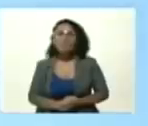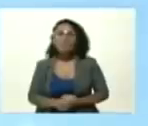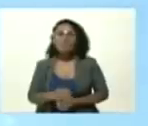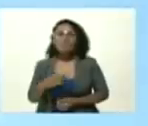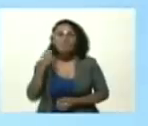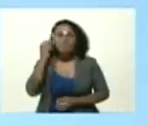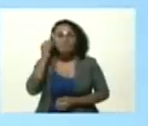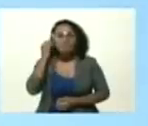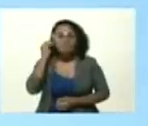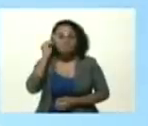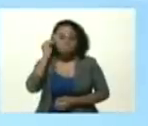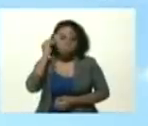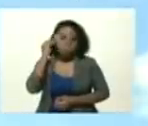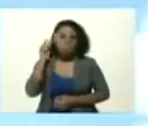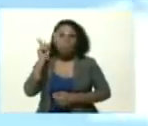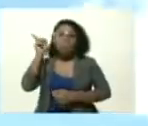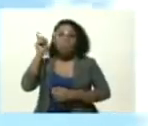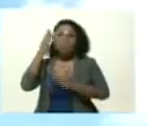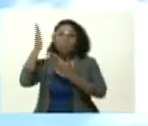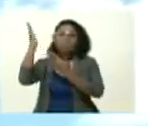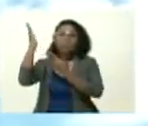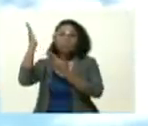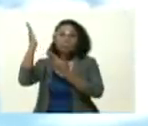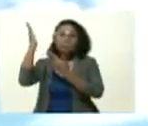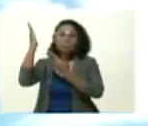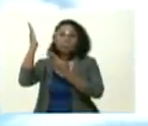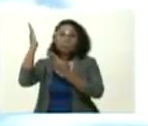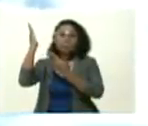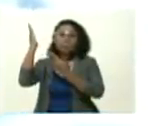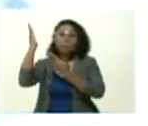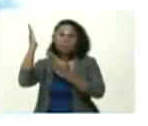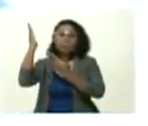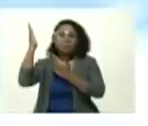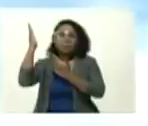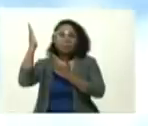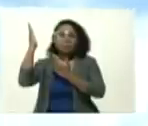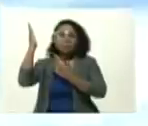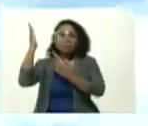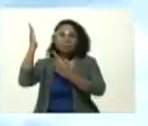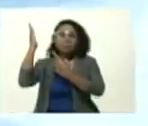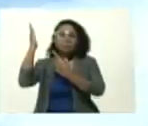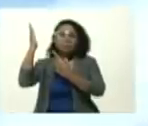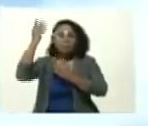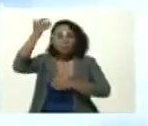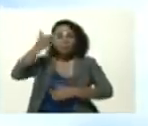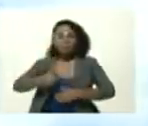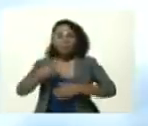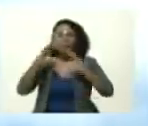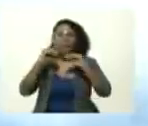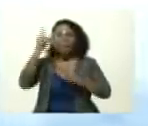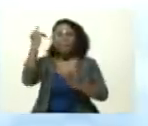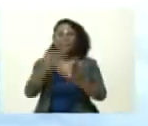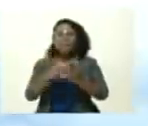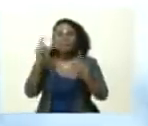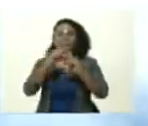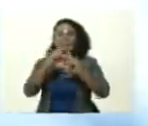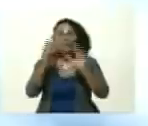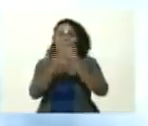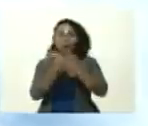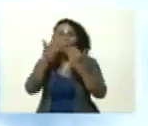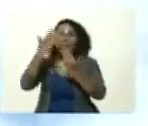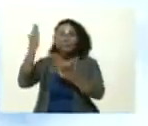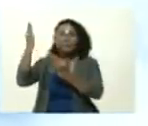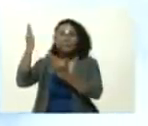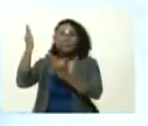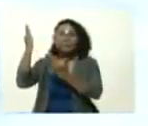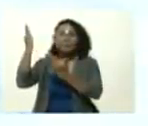Ahí está. Las imágenes hablan mejor que mil palabras. La